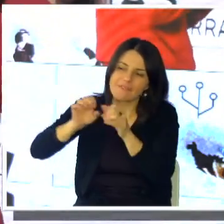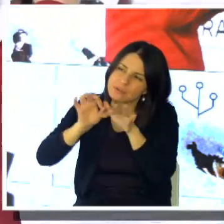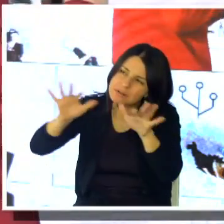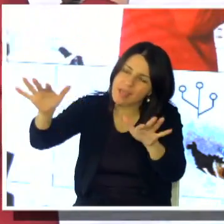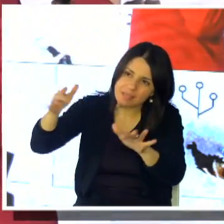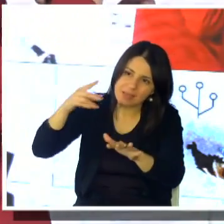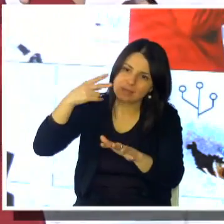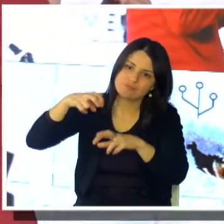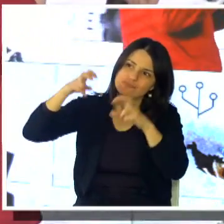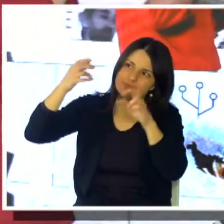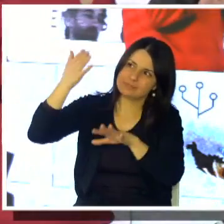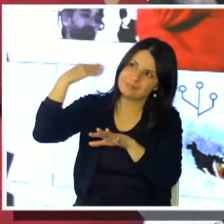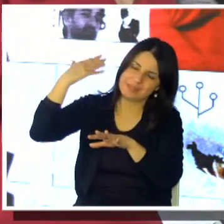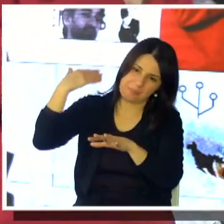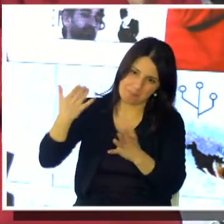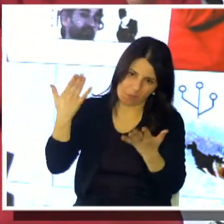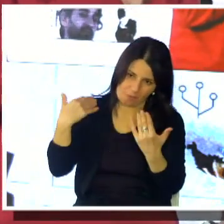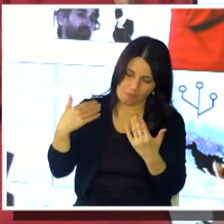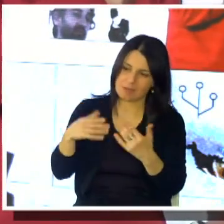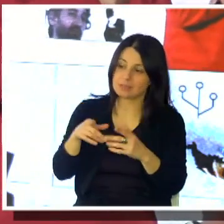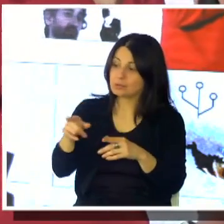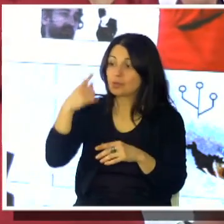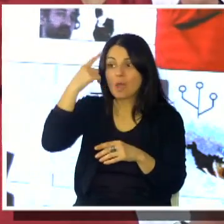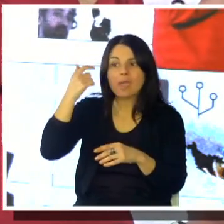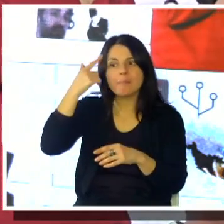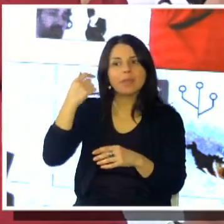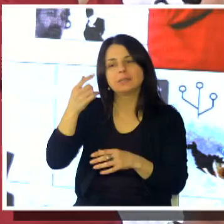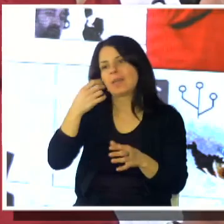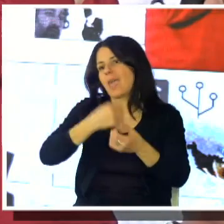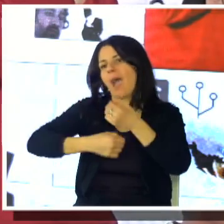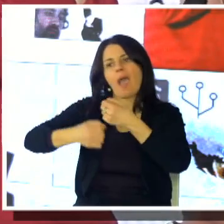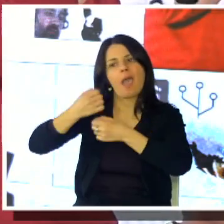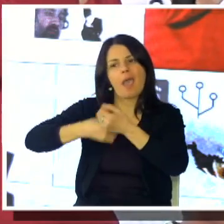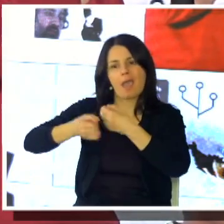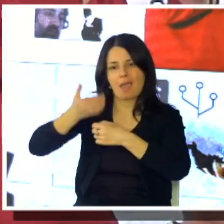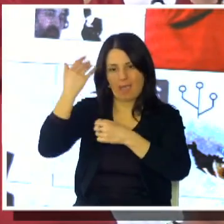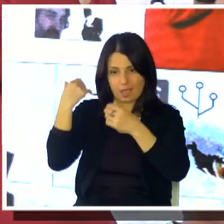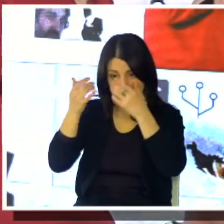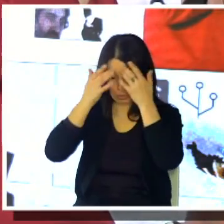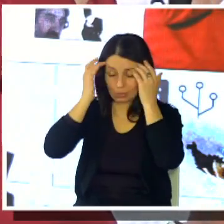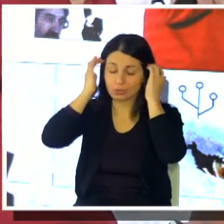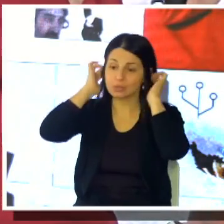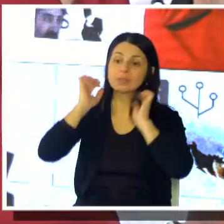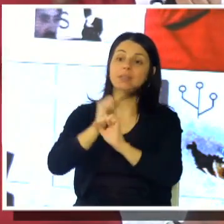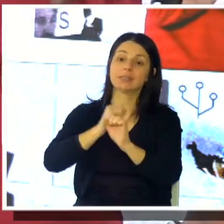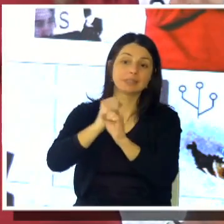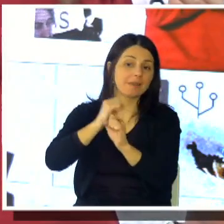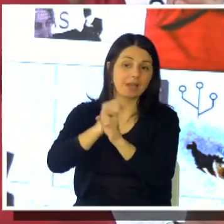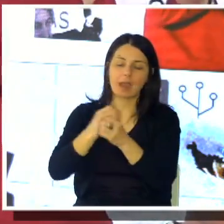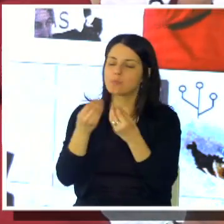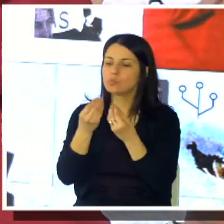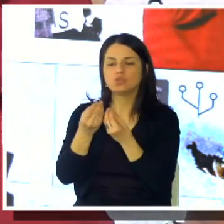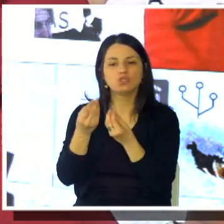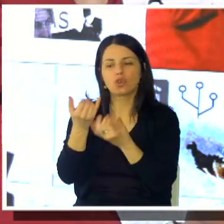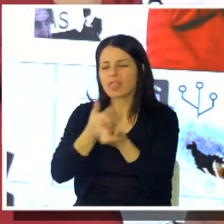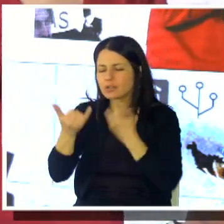de mucho tiempo, por lo tanto es un caso de experiencia de varias décadas en Antel de trabajar con grandes volúmenes de datos